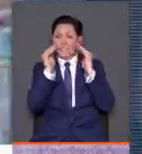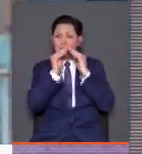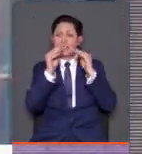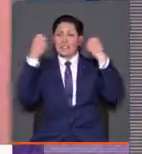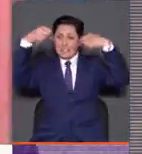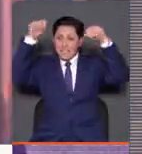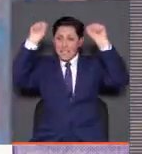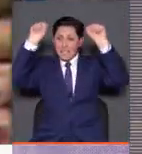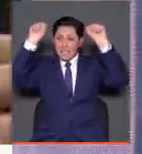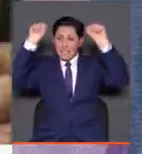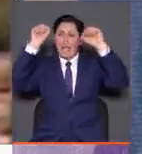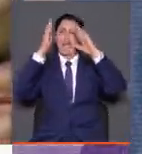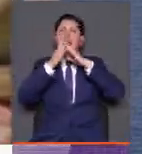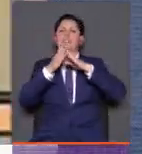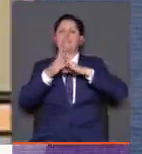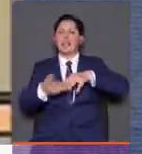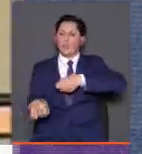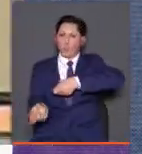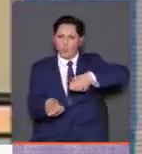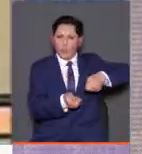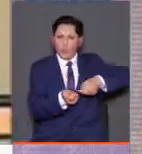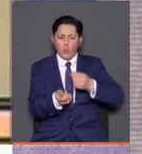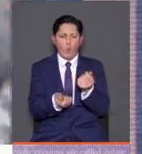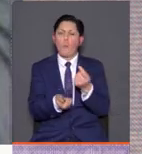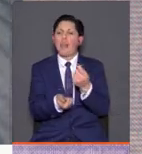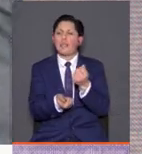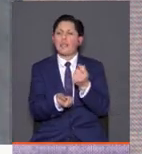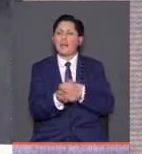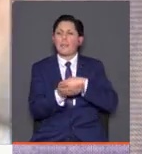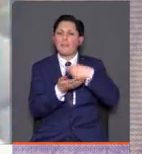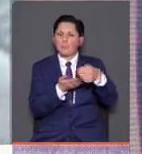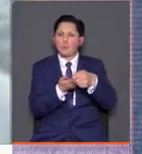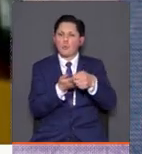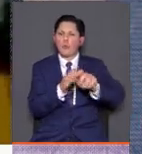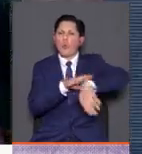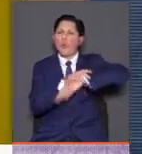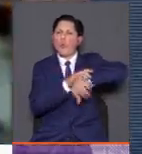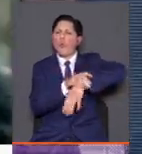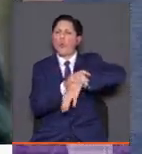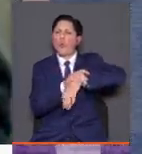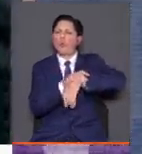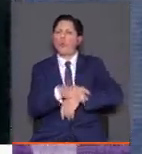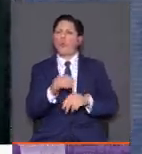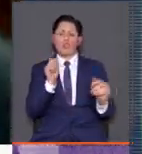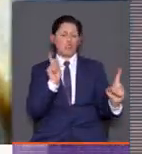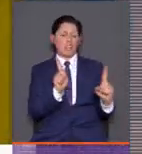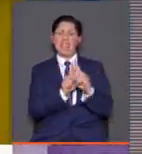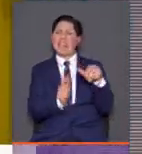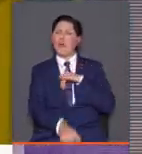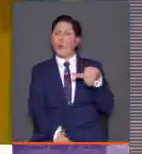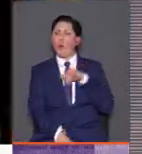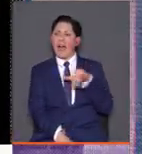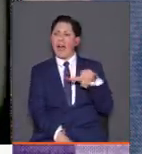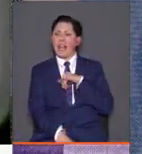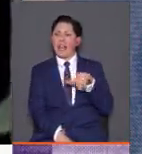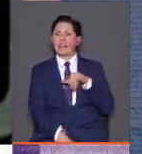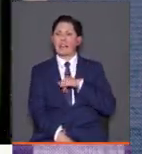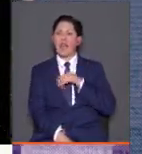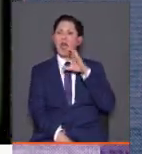Autos, casas, electrodomésticos, dinero en efectivo en concursos donde también llegaron los igualitos a... Igualito a Coco